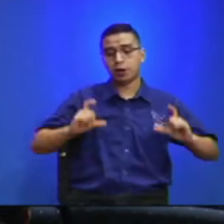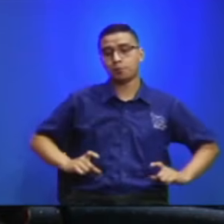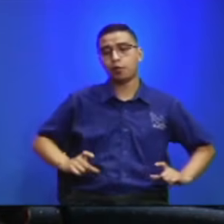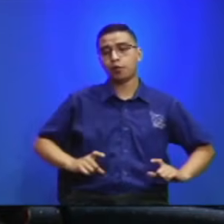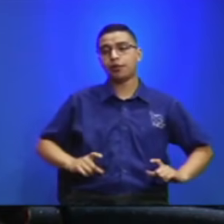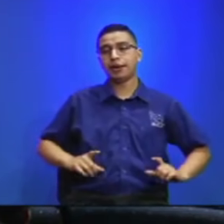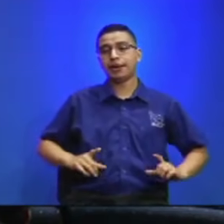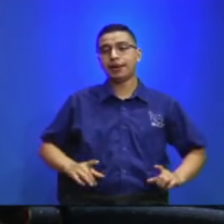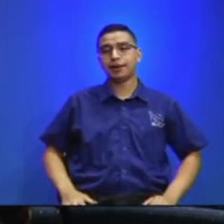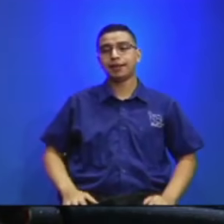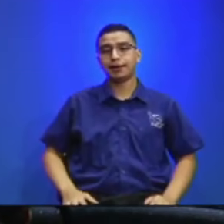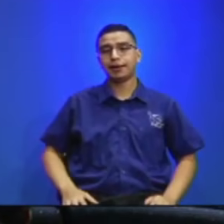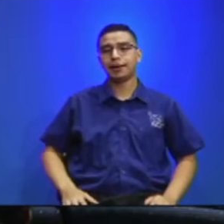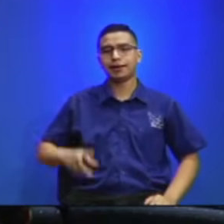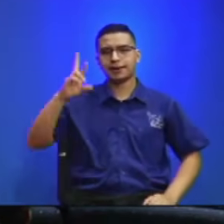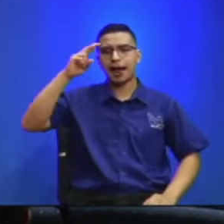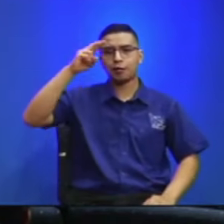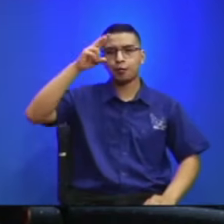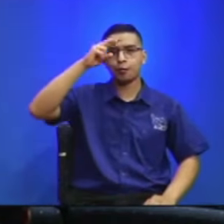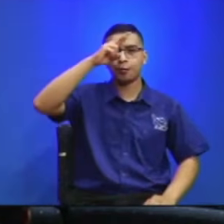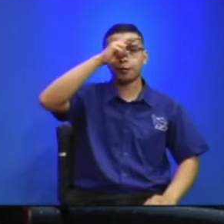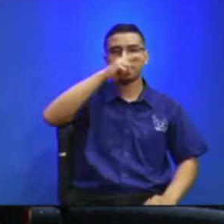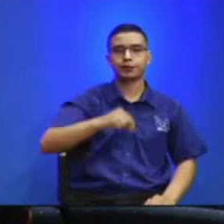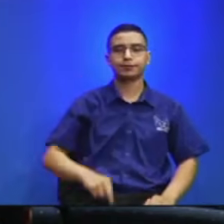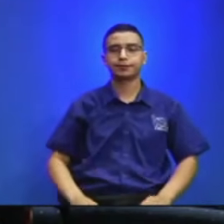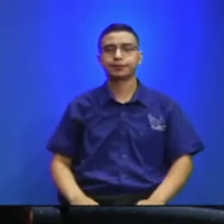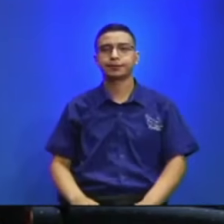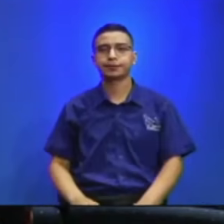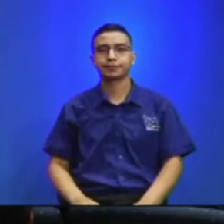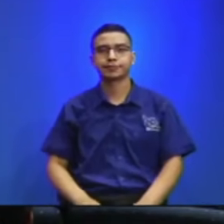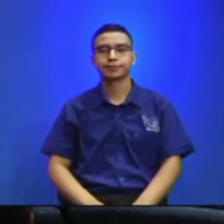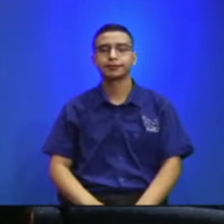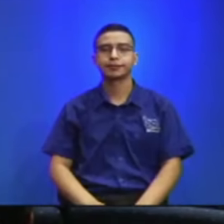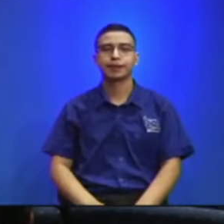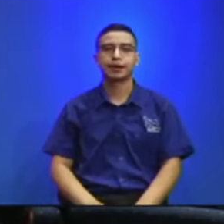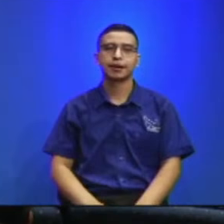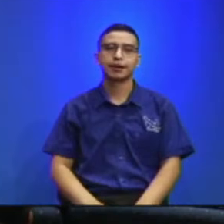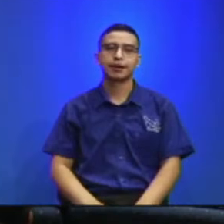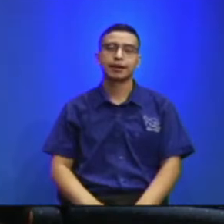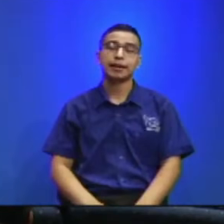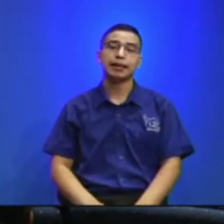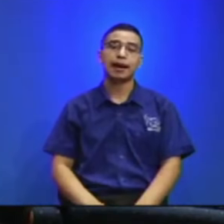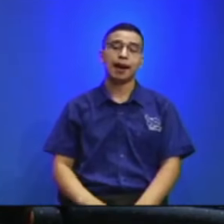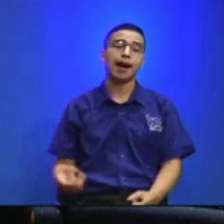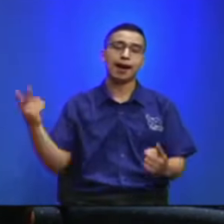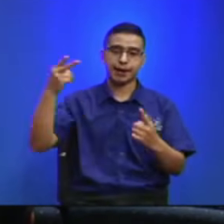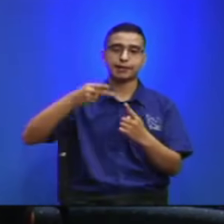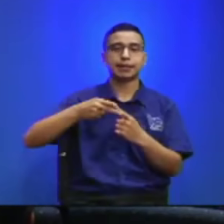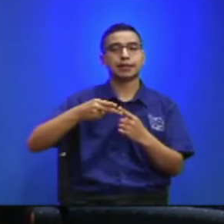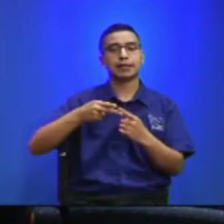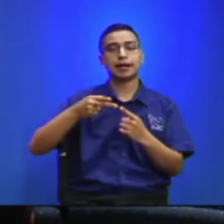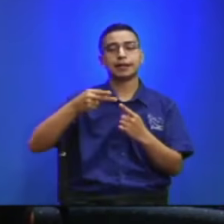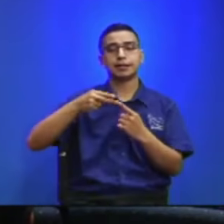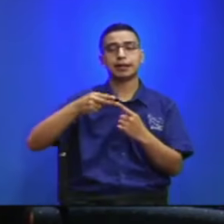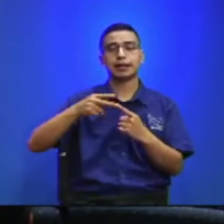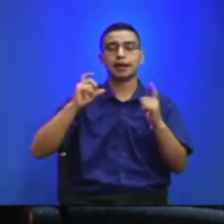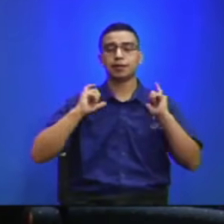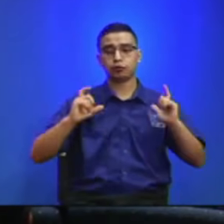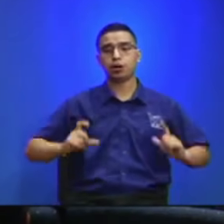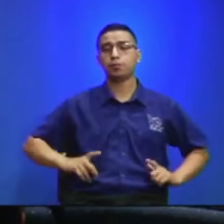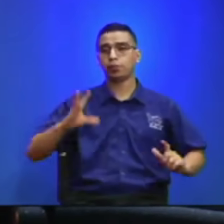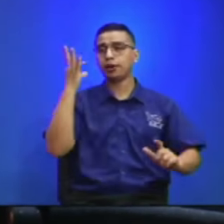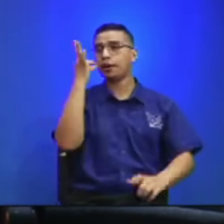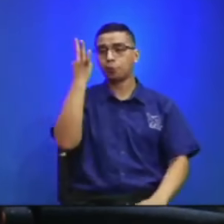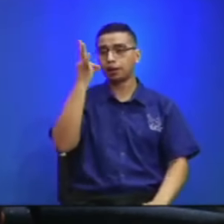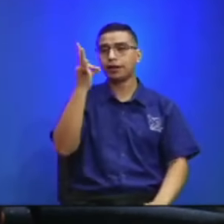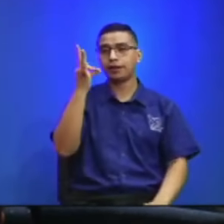entonces ella empieza a devolver todo hasta que aquello se va asimilando y se convierte en parte de ella y